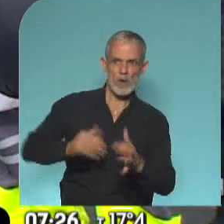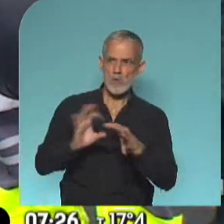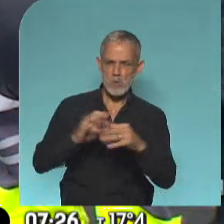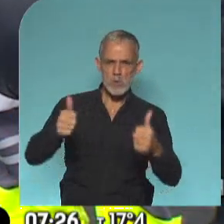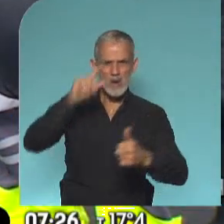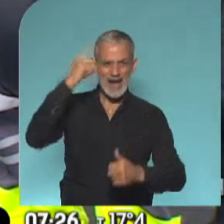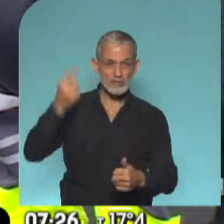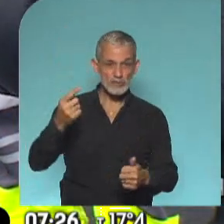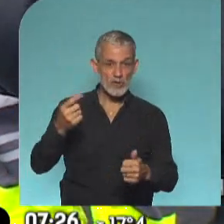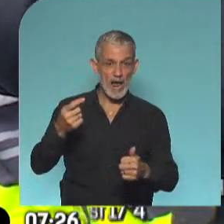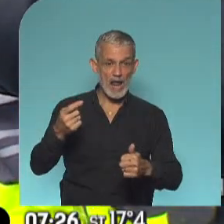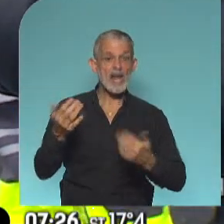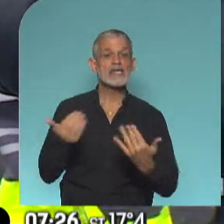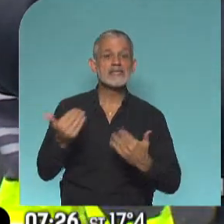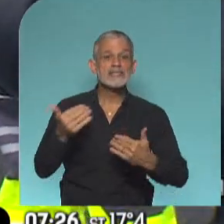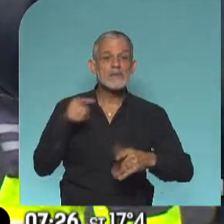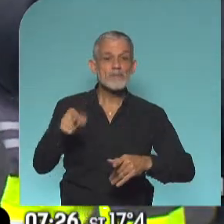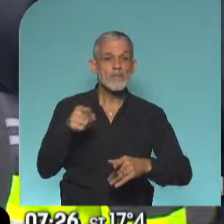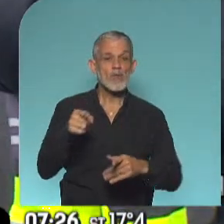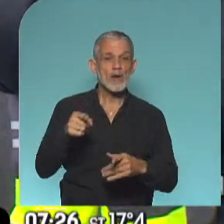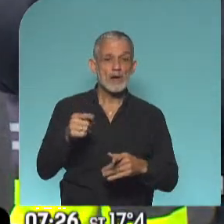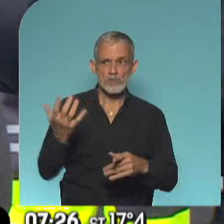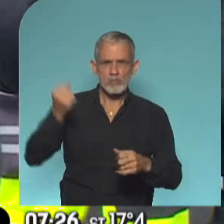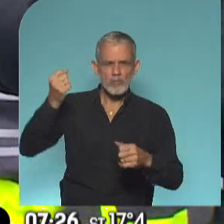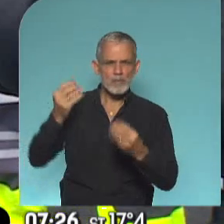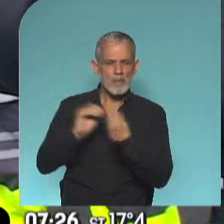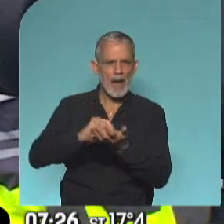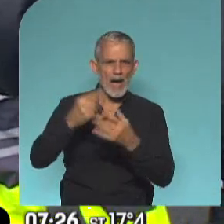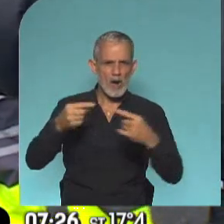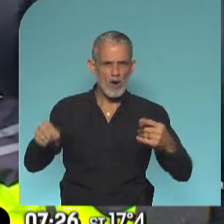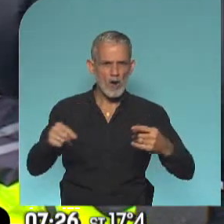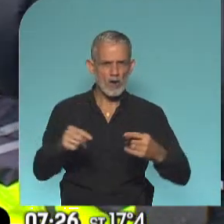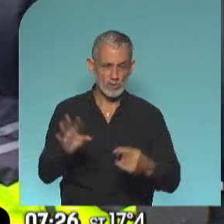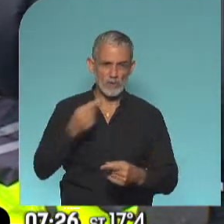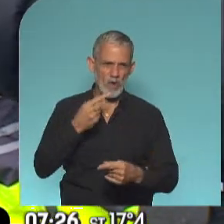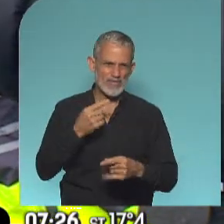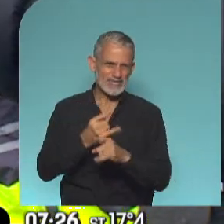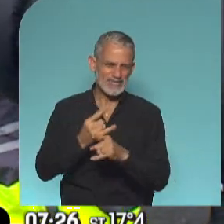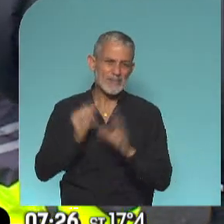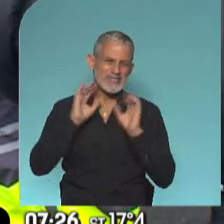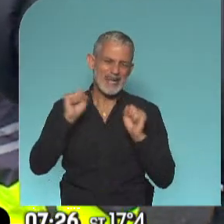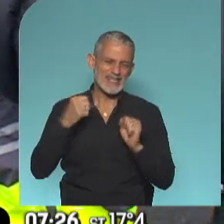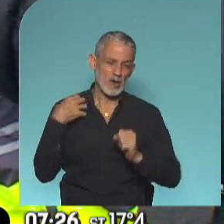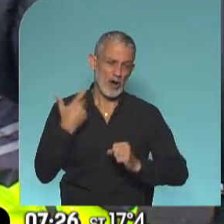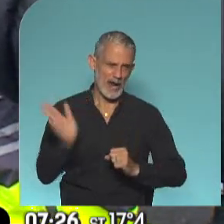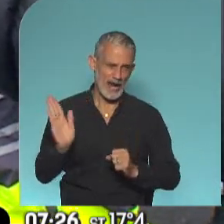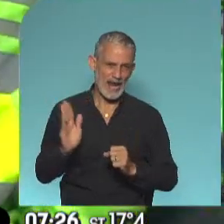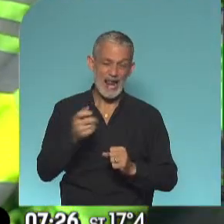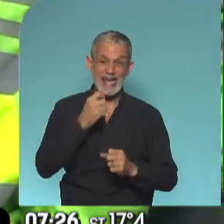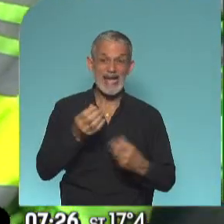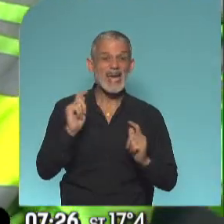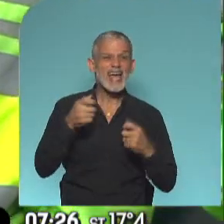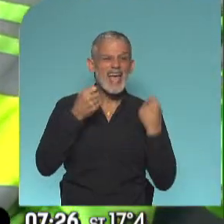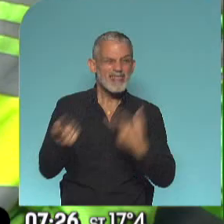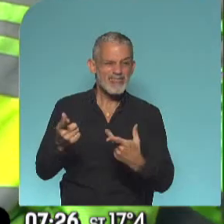nivel nacional, y se podría conseguir muchas cosas más, ¿no? Porque saben bien que, como dice siempre nuestro secretario general, quien provee